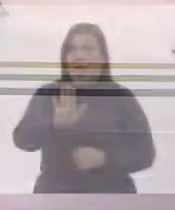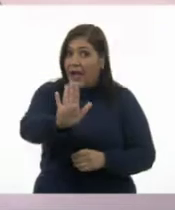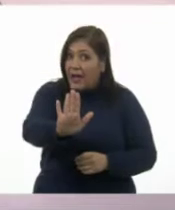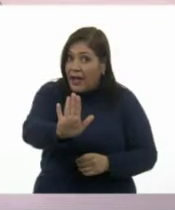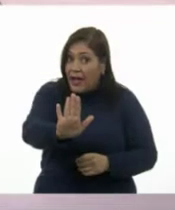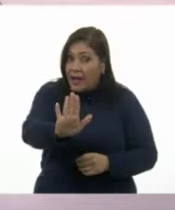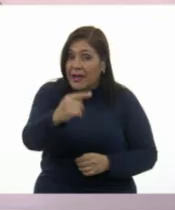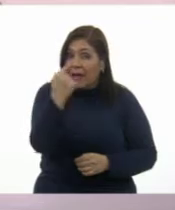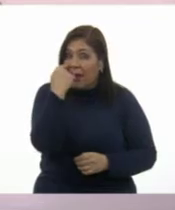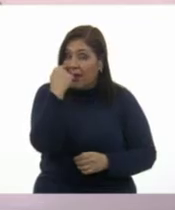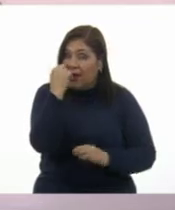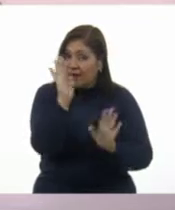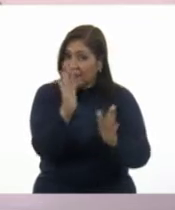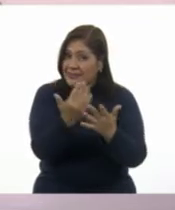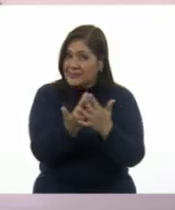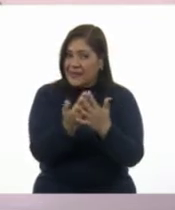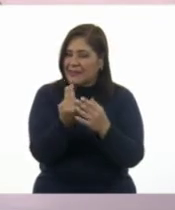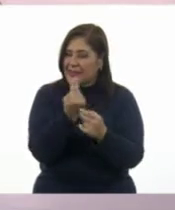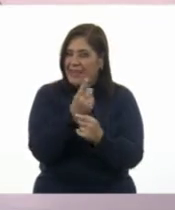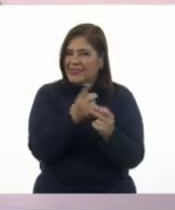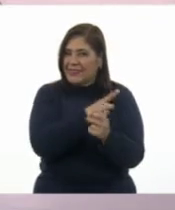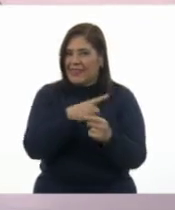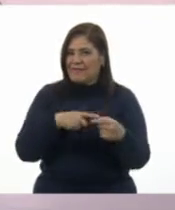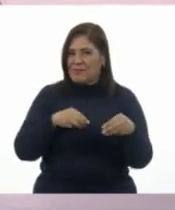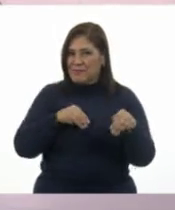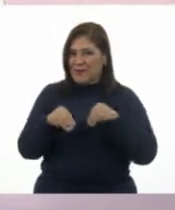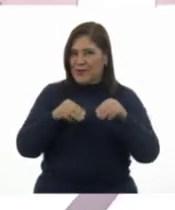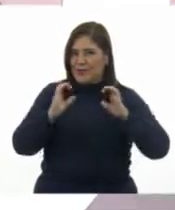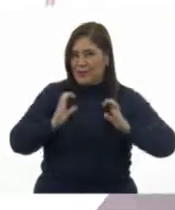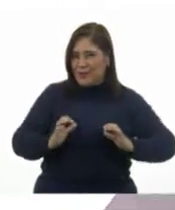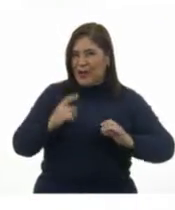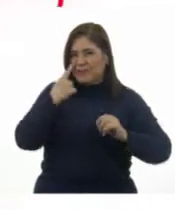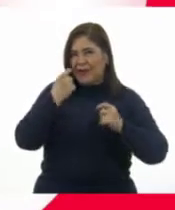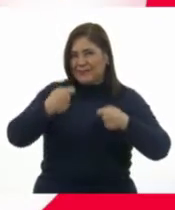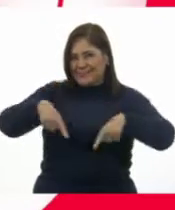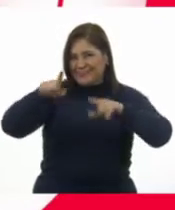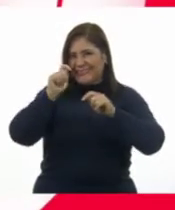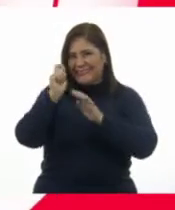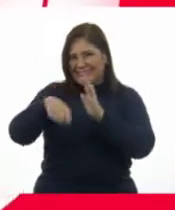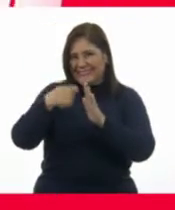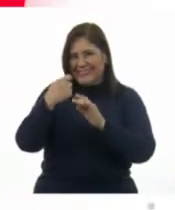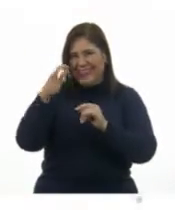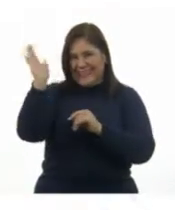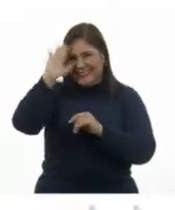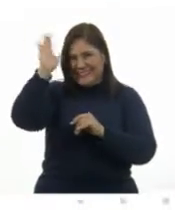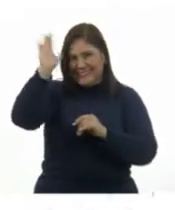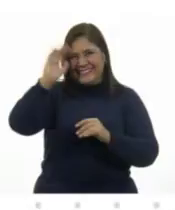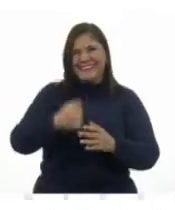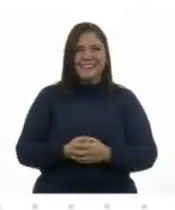¡Ah! Pero antes, vayamos a mover un poco nuestro cuerpo con el siguiente video. ¡Adiós!